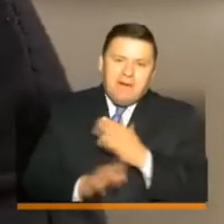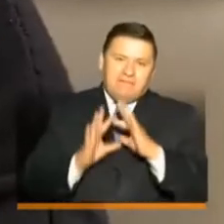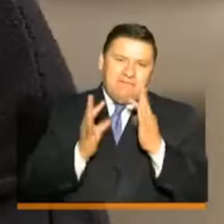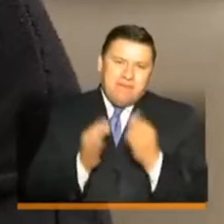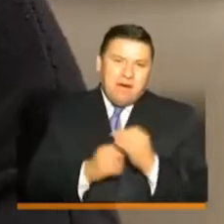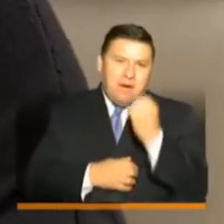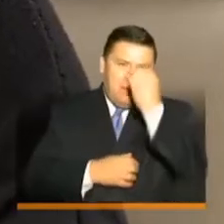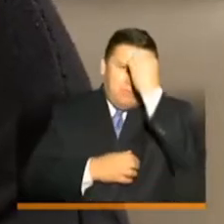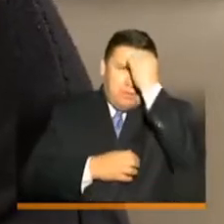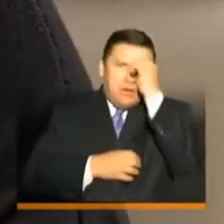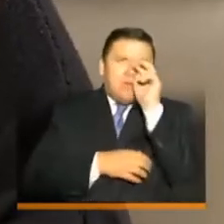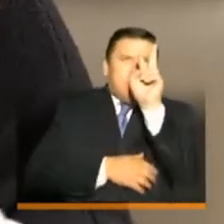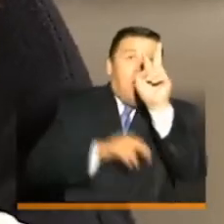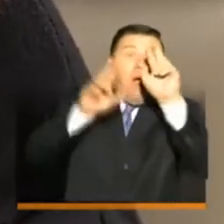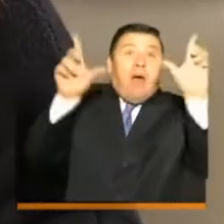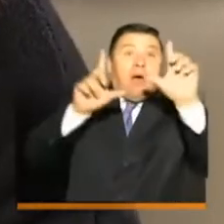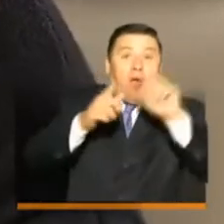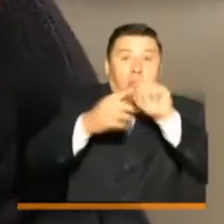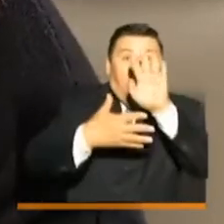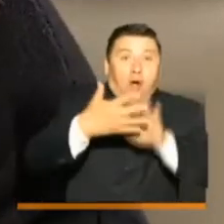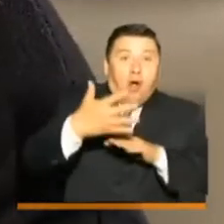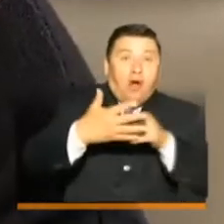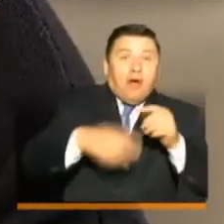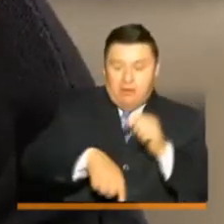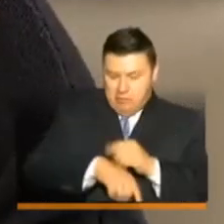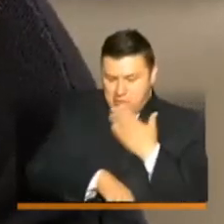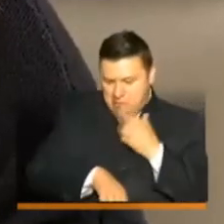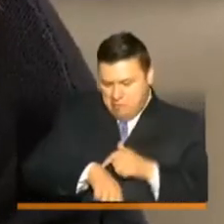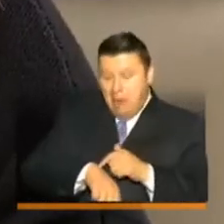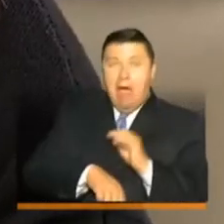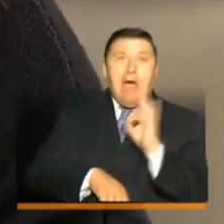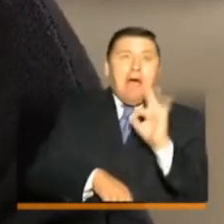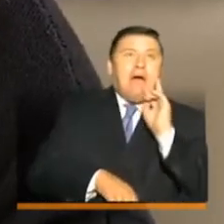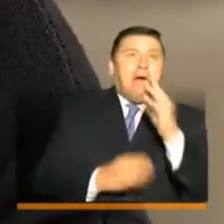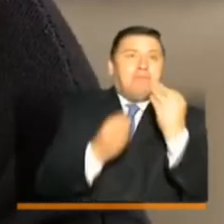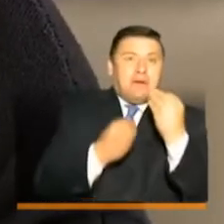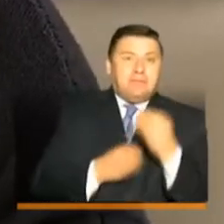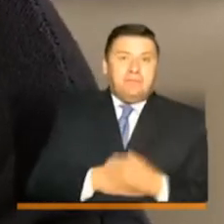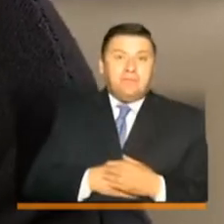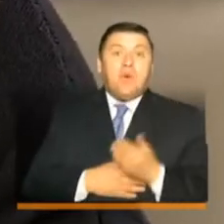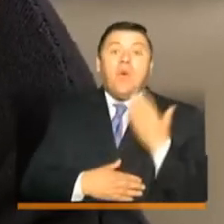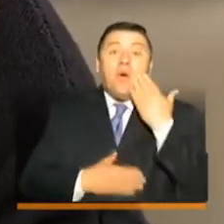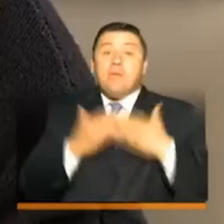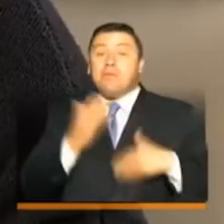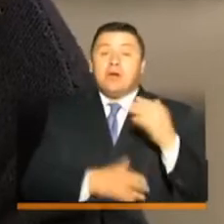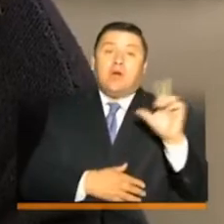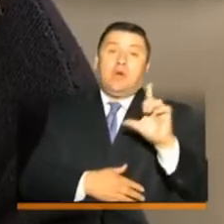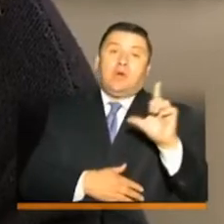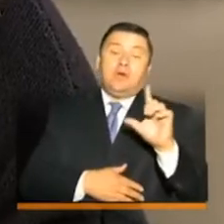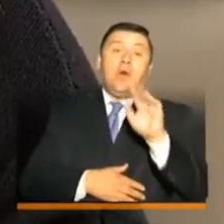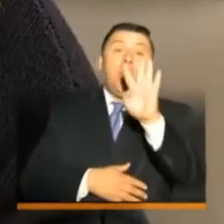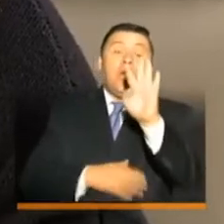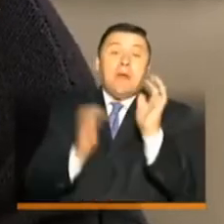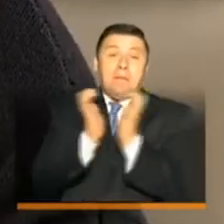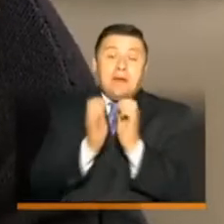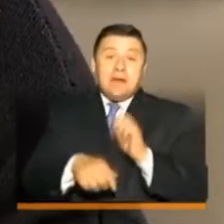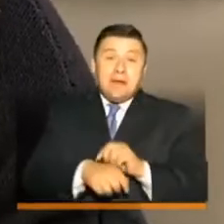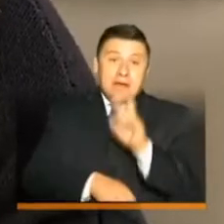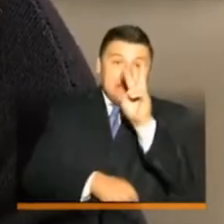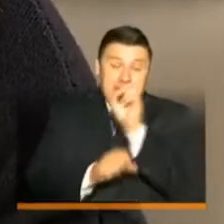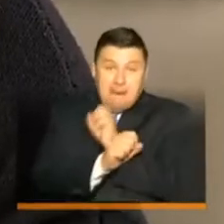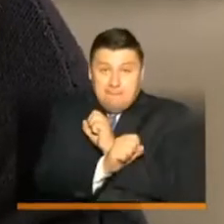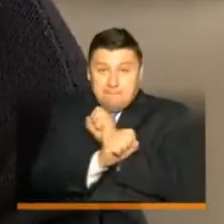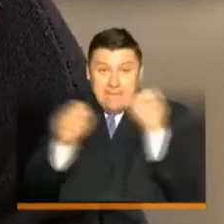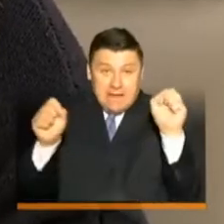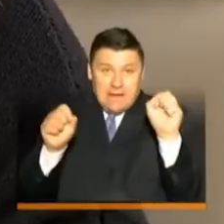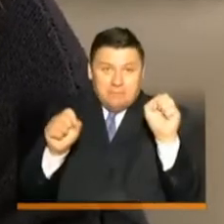los docentes estos contenidos en horarios que serán indicados. A partir de este lunes 4 de mayo a las 7 de la mañana